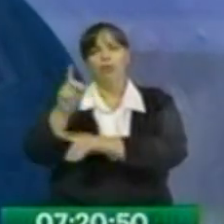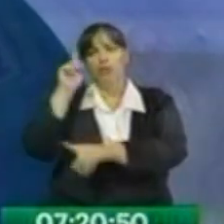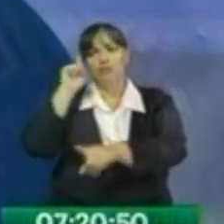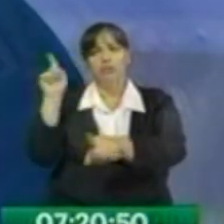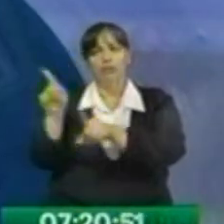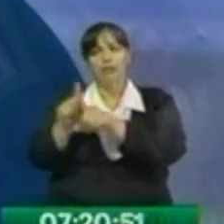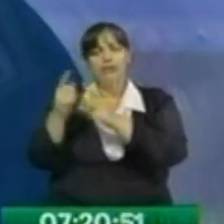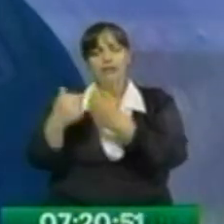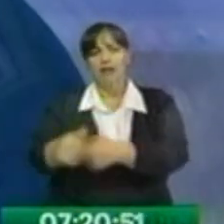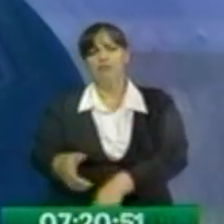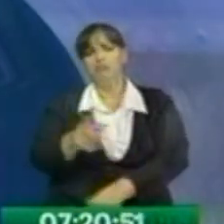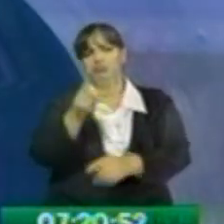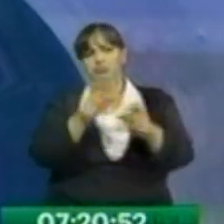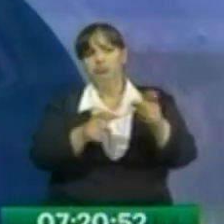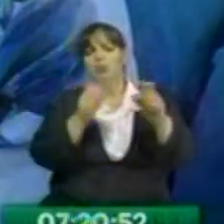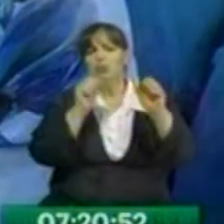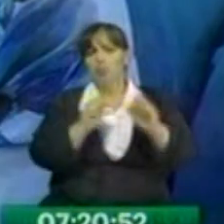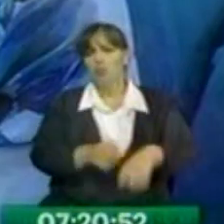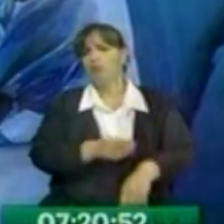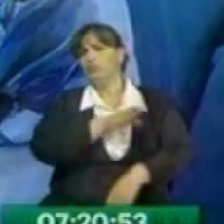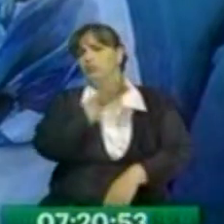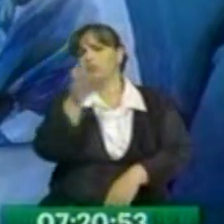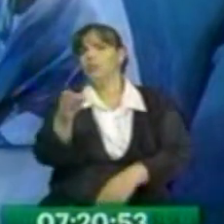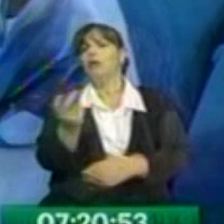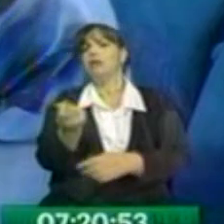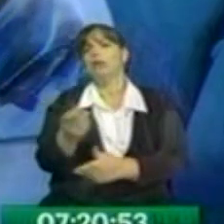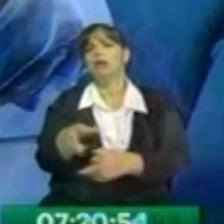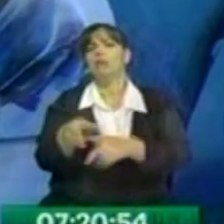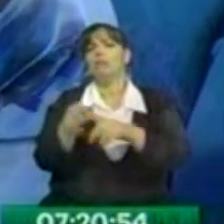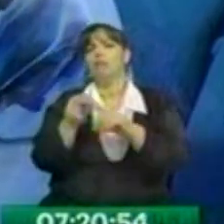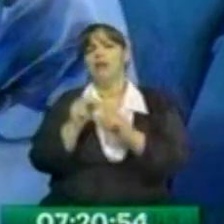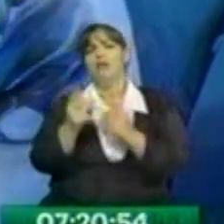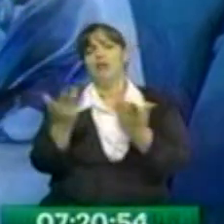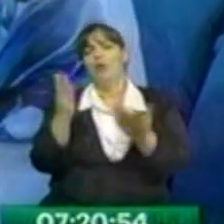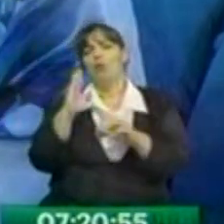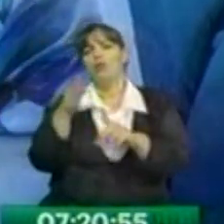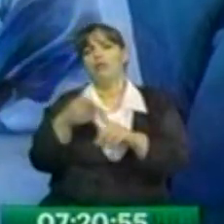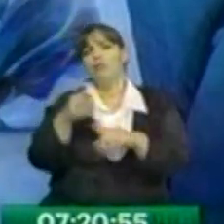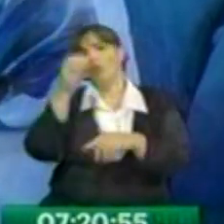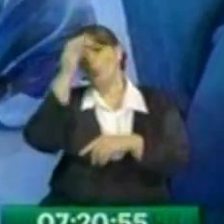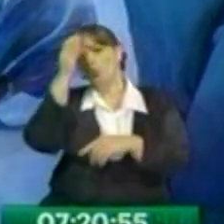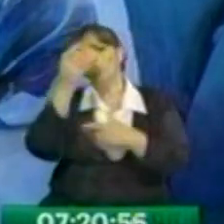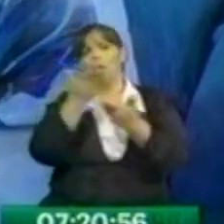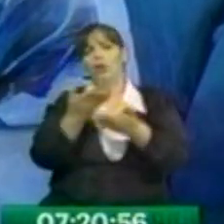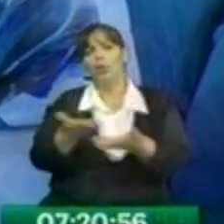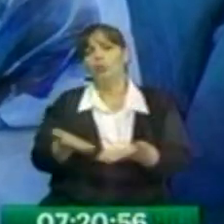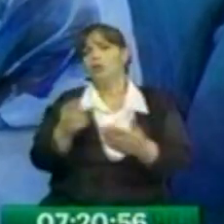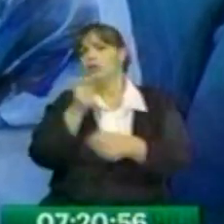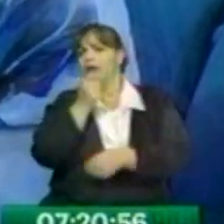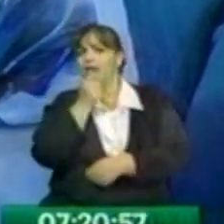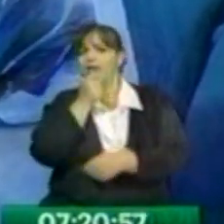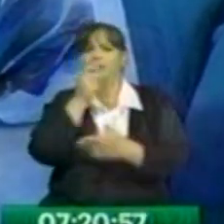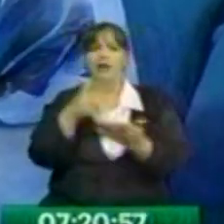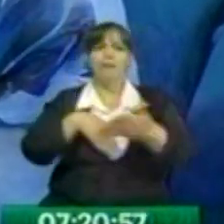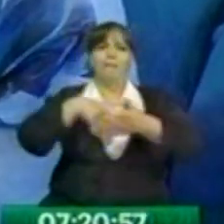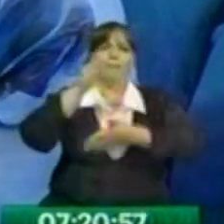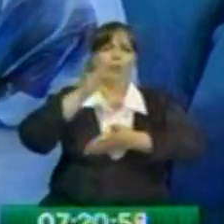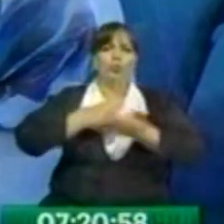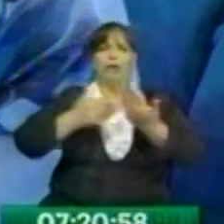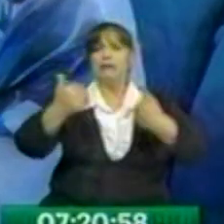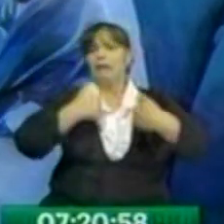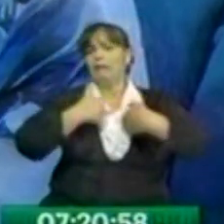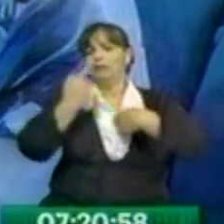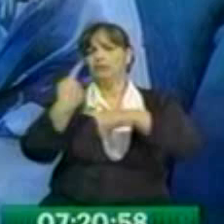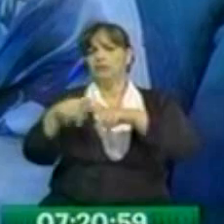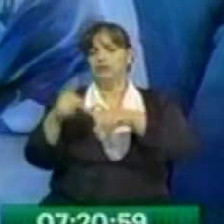diseñado, destinado para artistas y gestores culturales. ¿Una partida de cuánto estamos hablando de parte de Ban Ecuador en este acuerdo o convenio